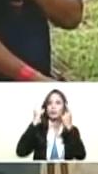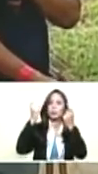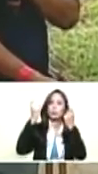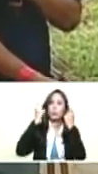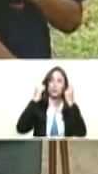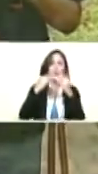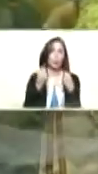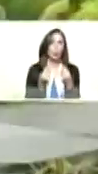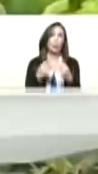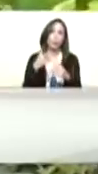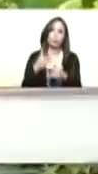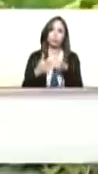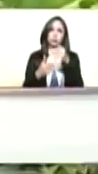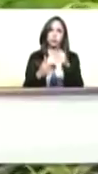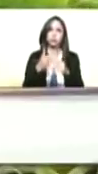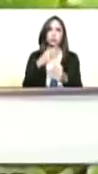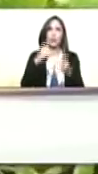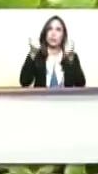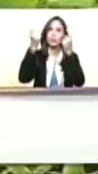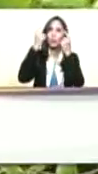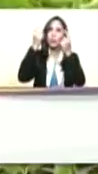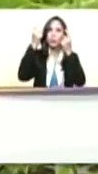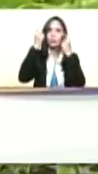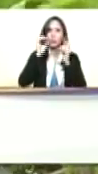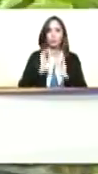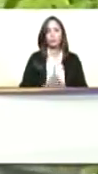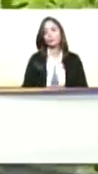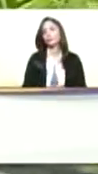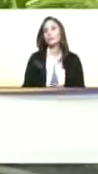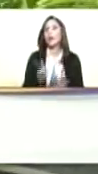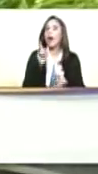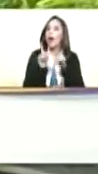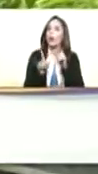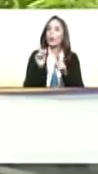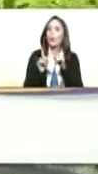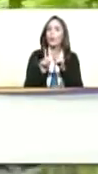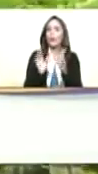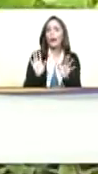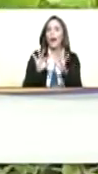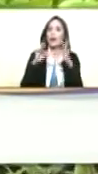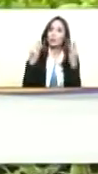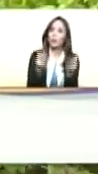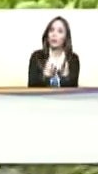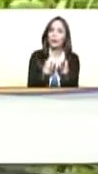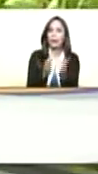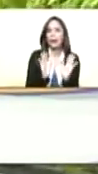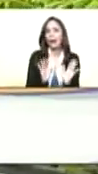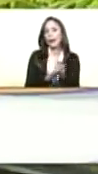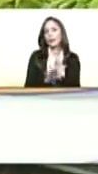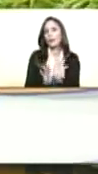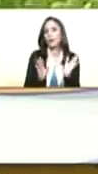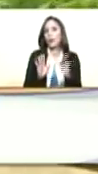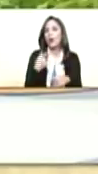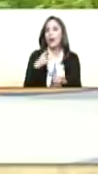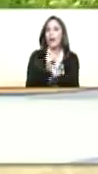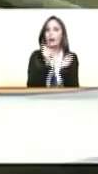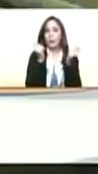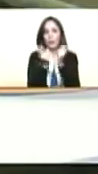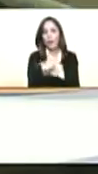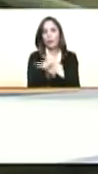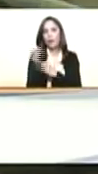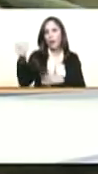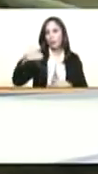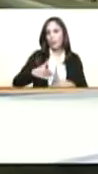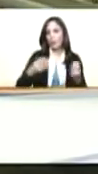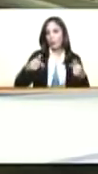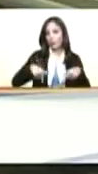hombres que dejaron su familia allá y vienen a ayudarnos. Correcto, la unión de Cuba y Venezuela. La unión de Cuba es extraordinario. Nueve de ellos están incorporados